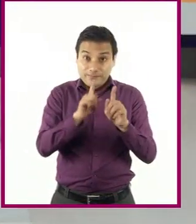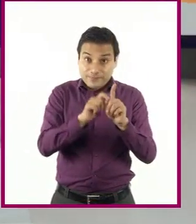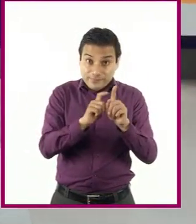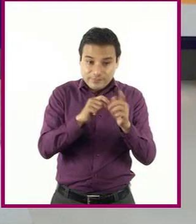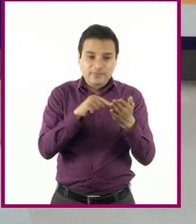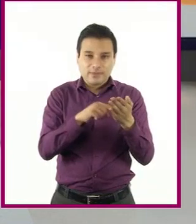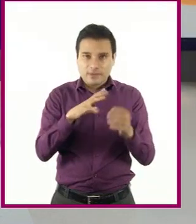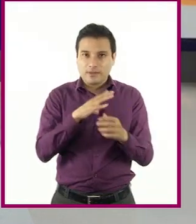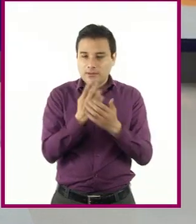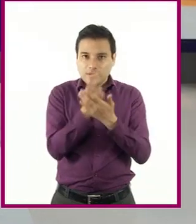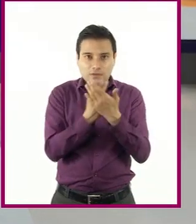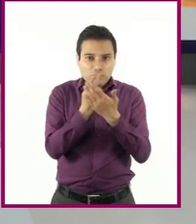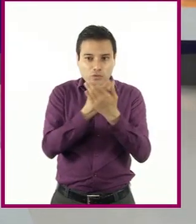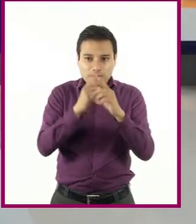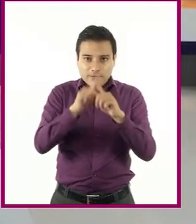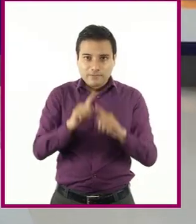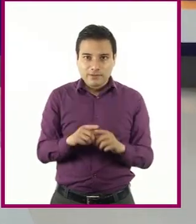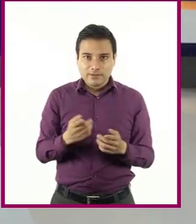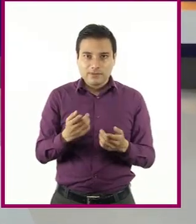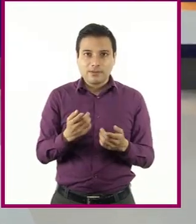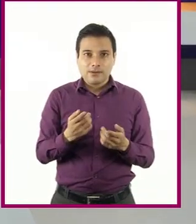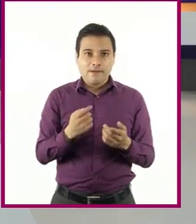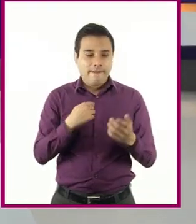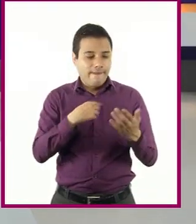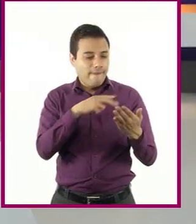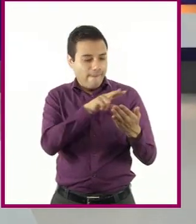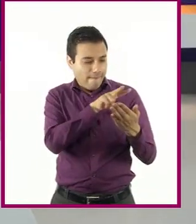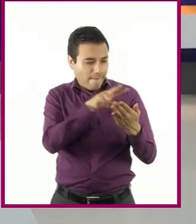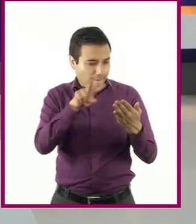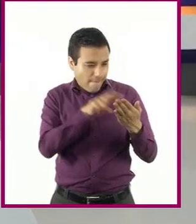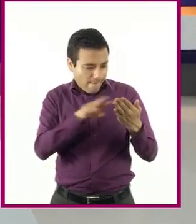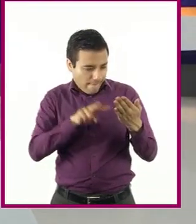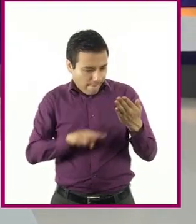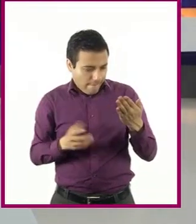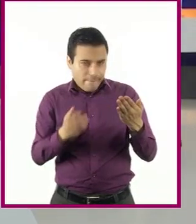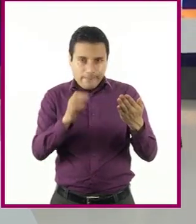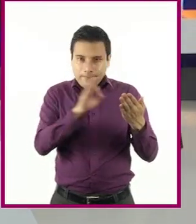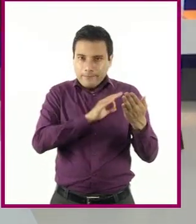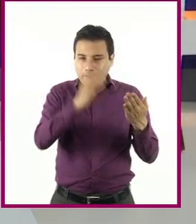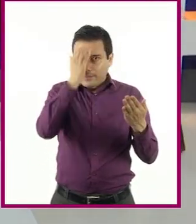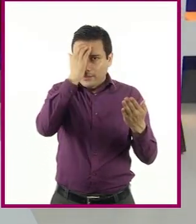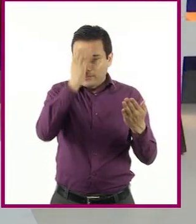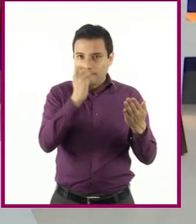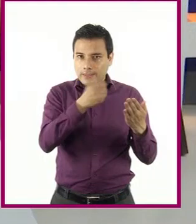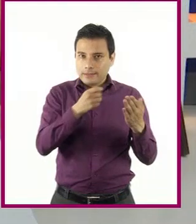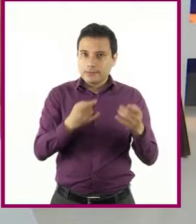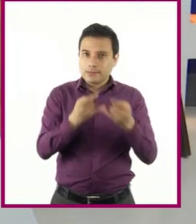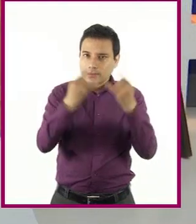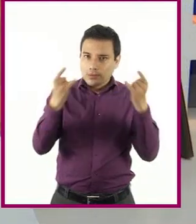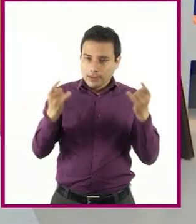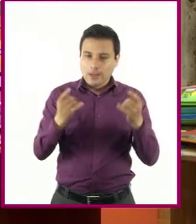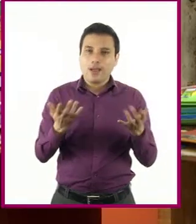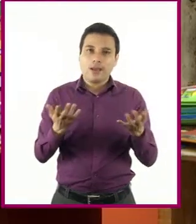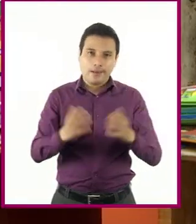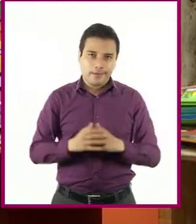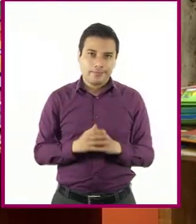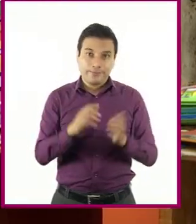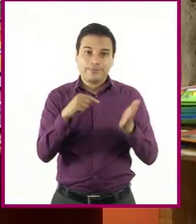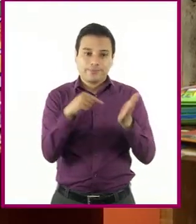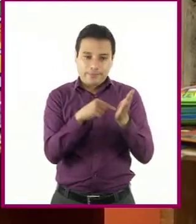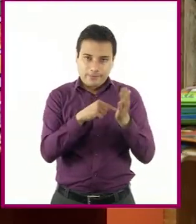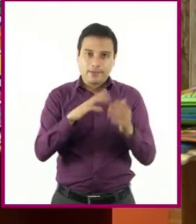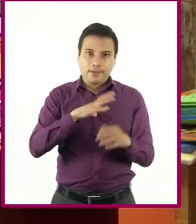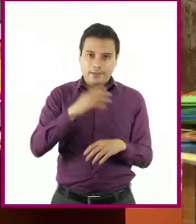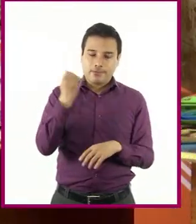creada para darnos a conocer una historia o brindarnos información relevante a través de imágenes